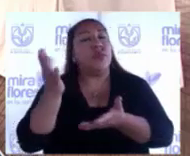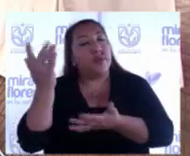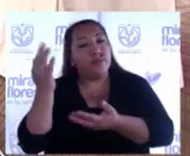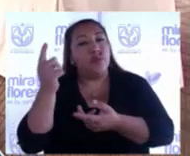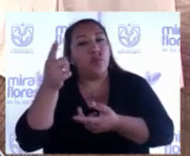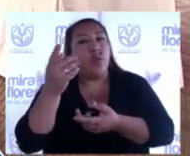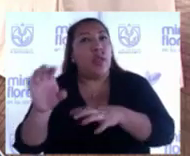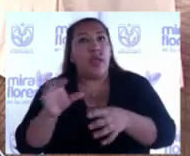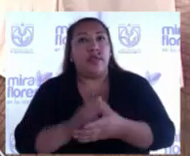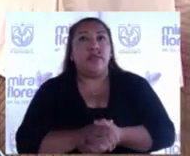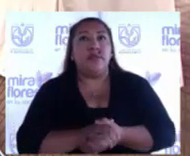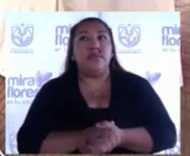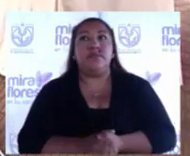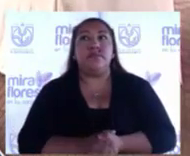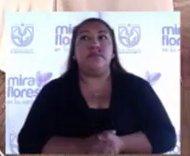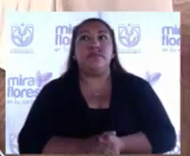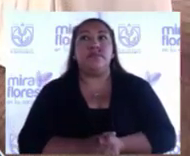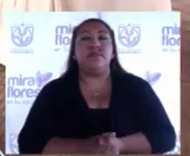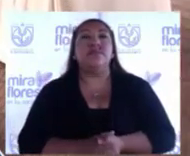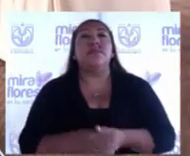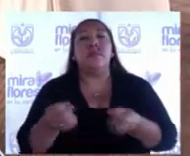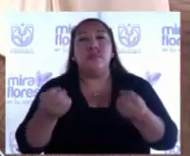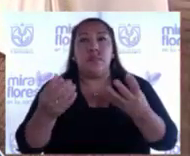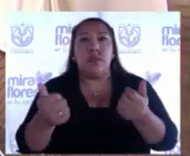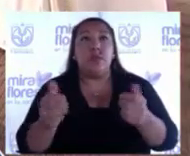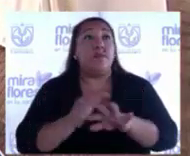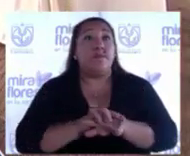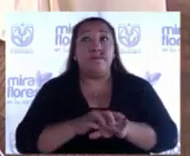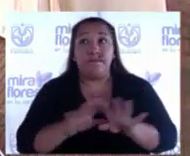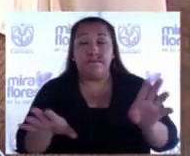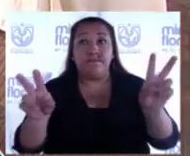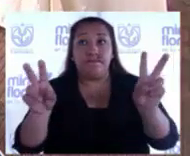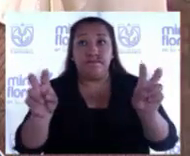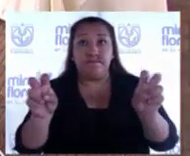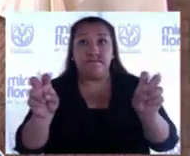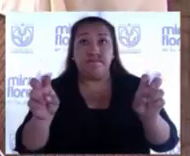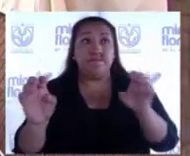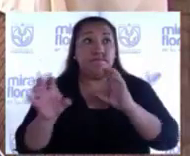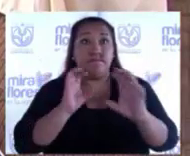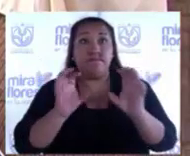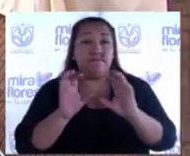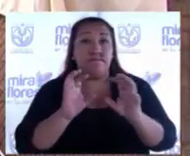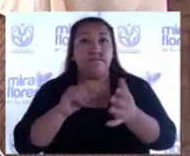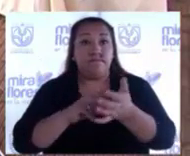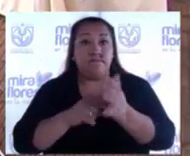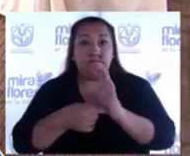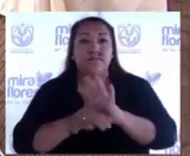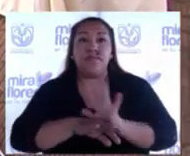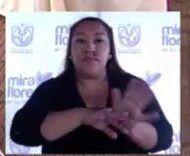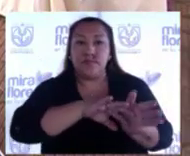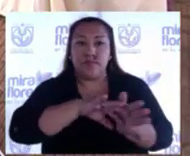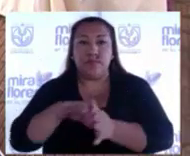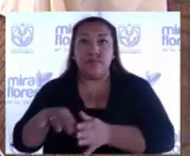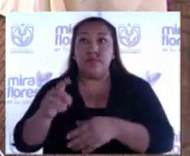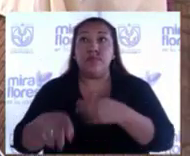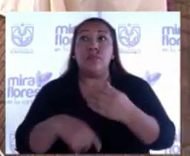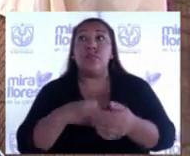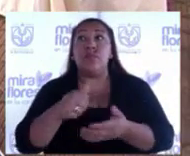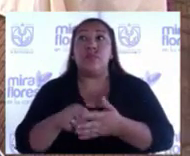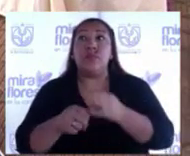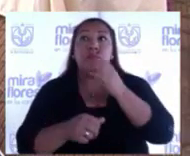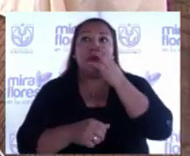esperaríamos cuál es su acción. Ese es el tema. Muy bien, se agota esta discusión o este punto, y no sé si